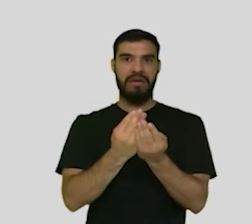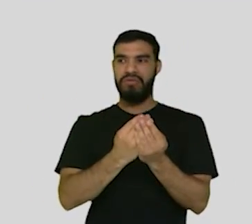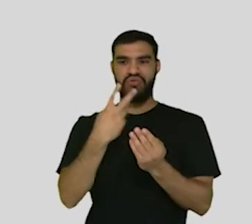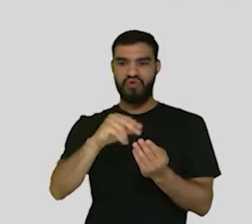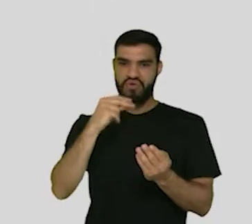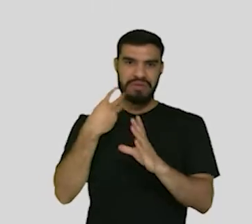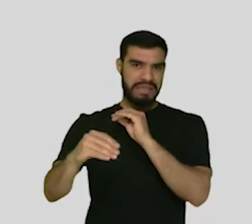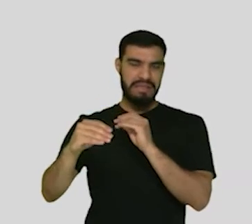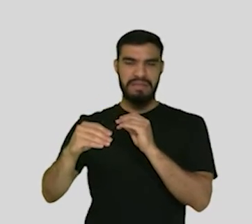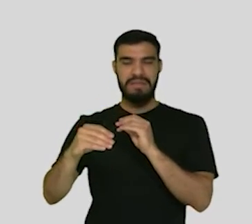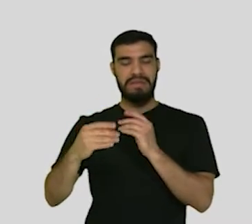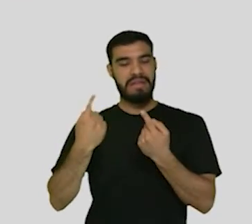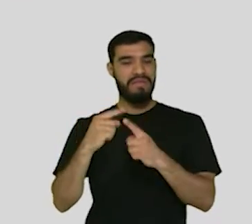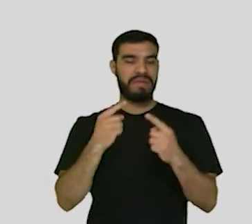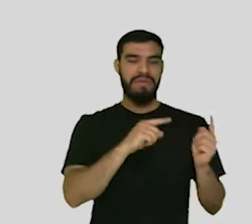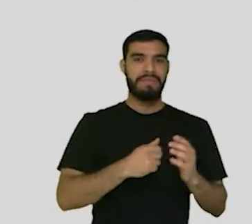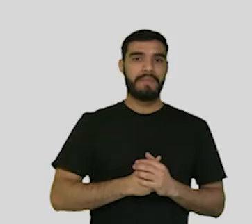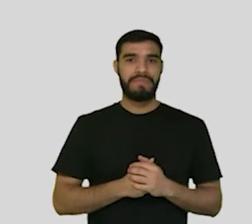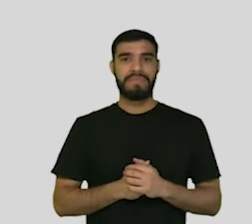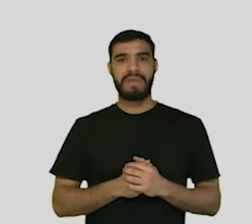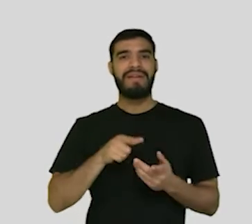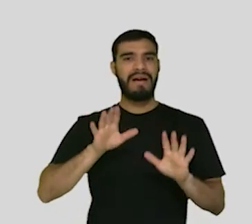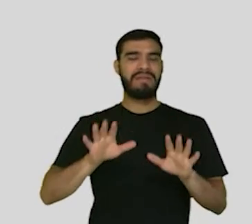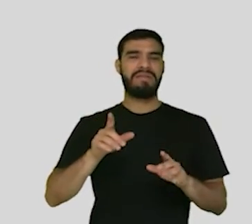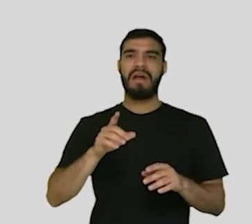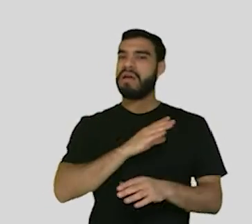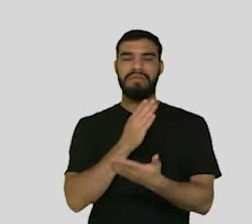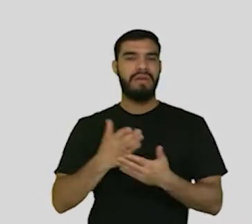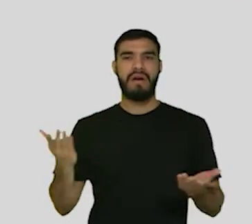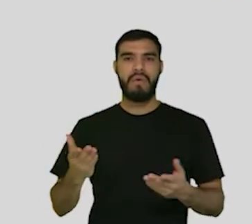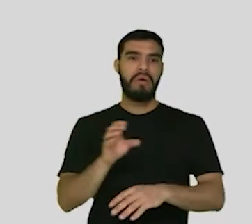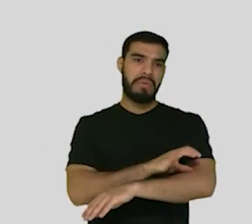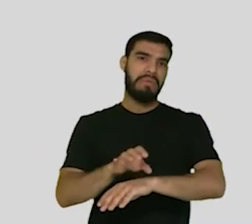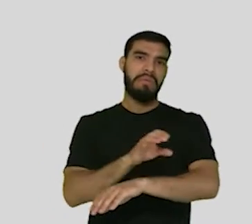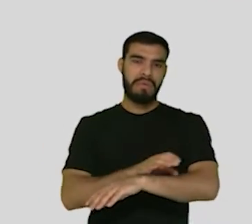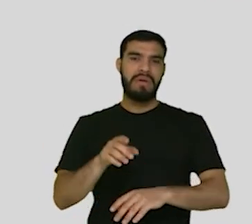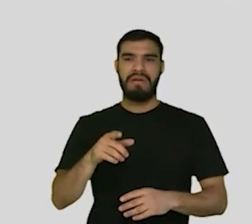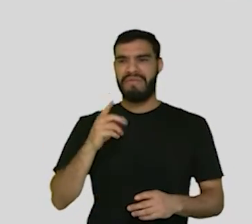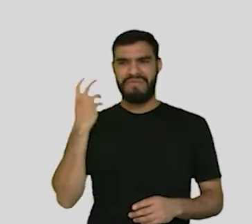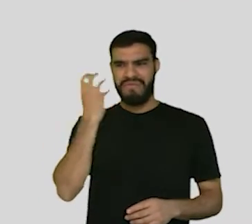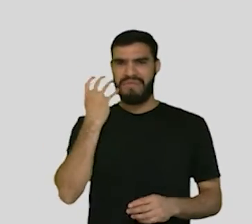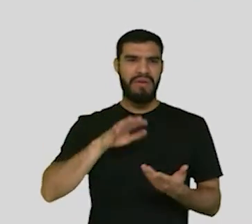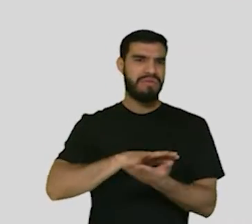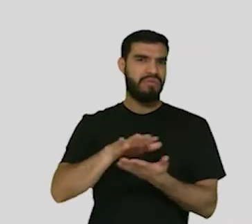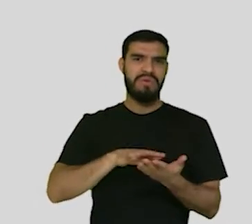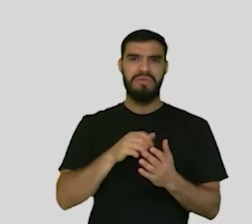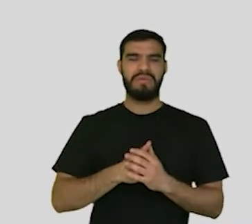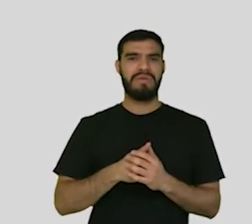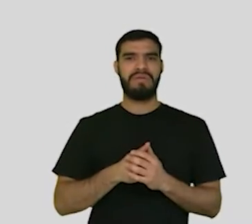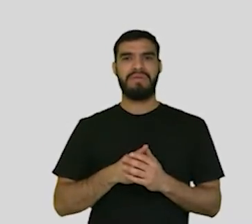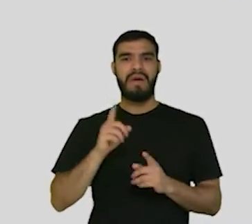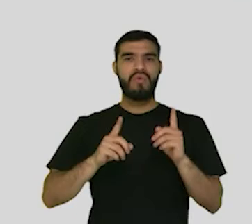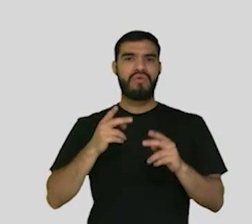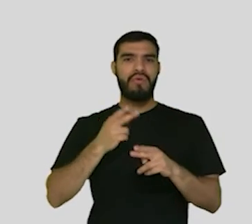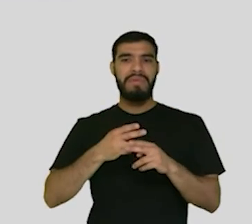total. Oiko, coenco, ereje. Estamba, y catu, nemondu y yepa. Terapia de